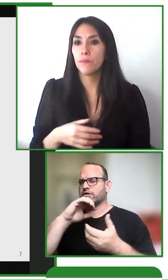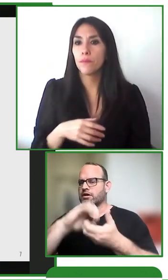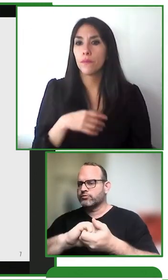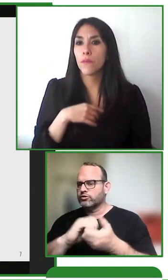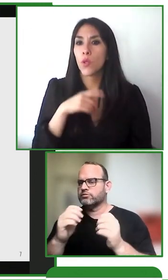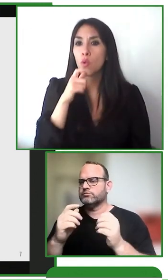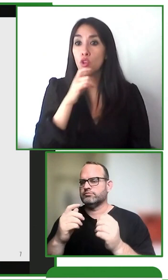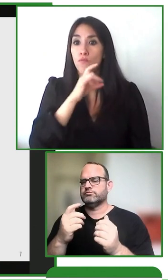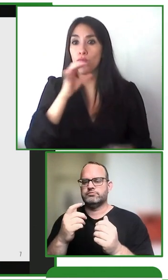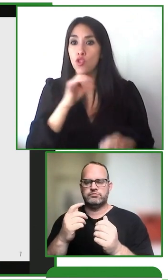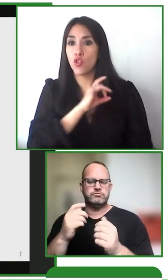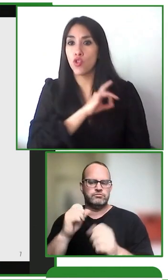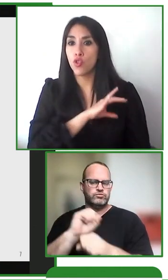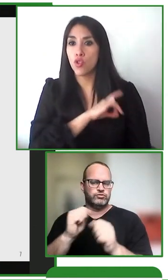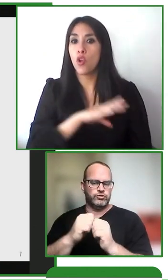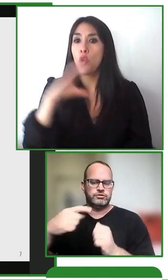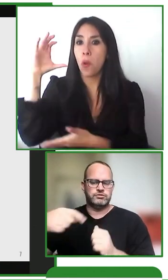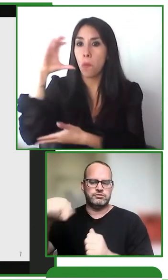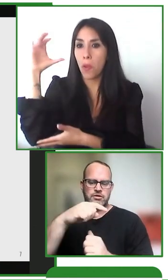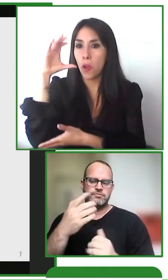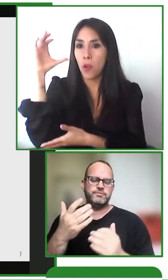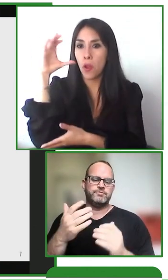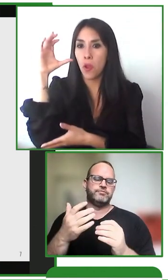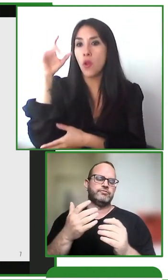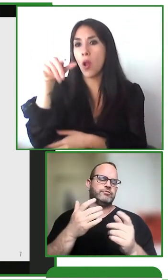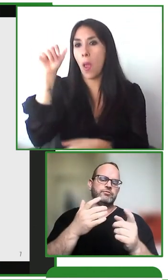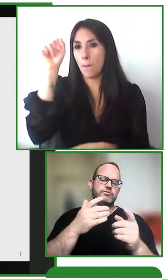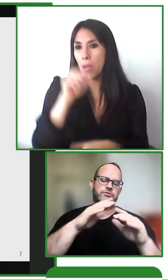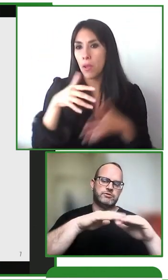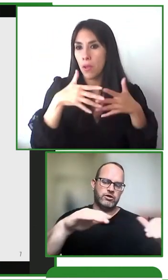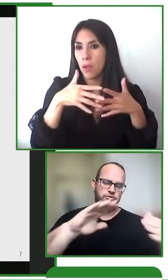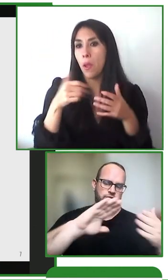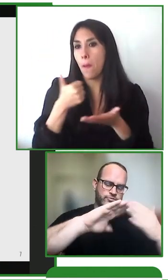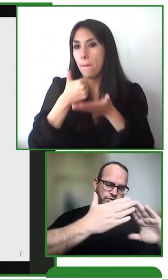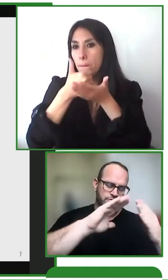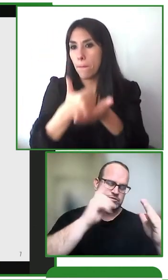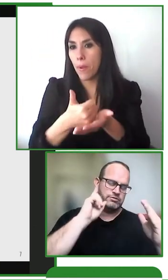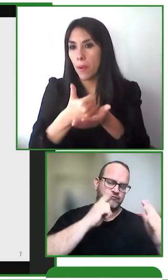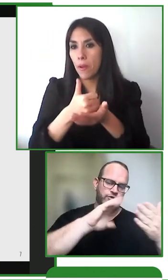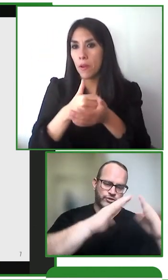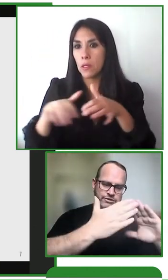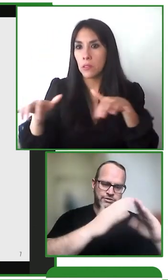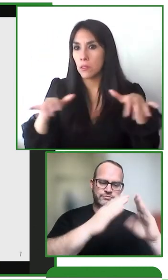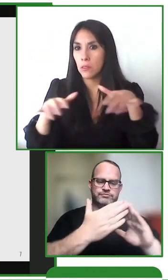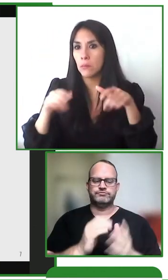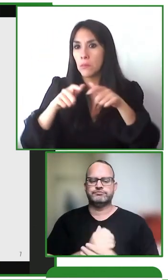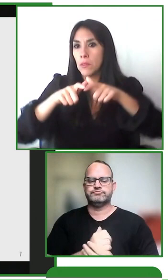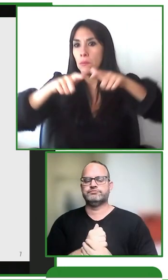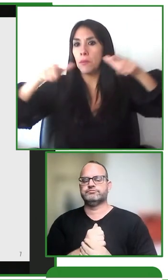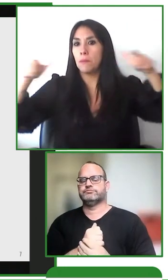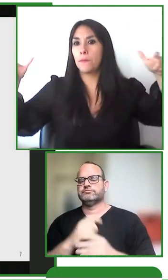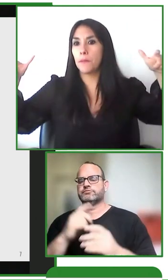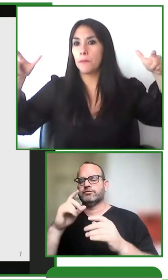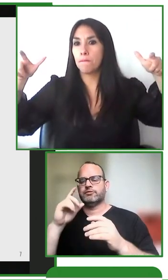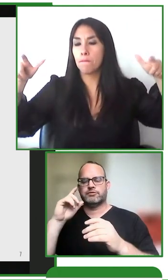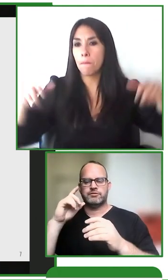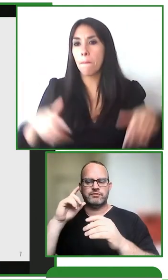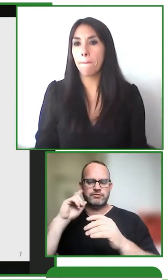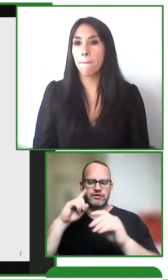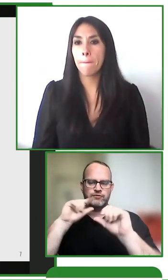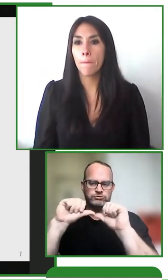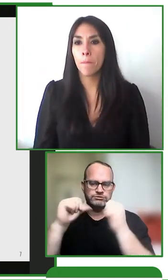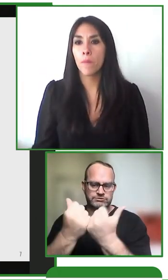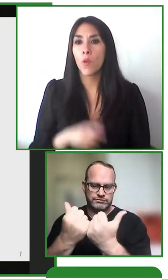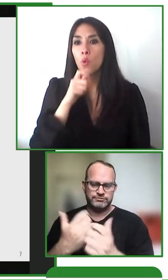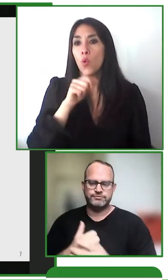para ayudar a expandir la plataforma Way. También tenemos unos socios en estos países para